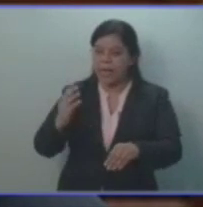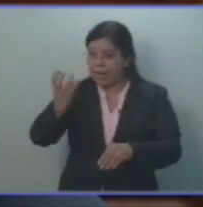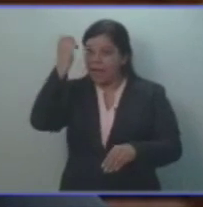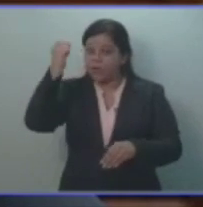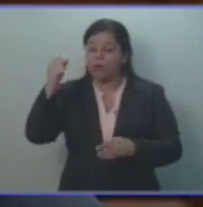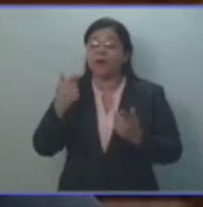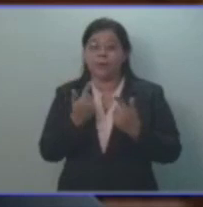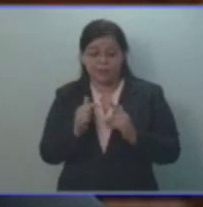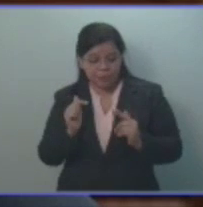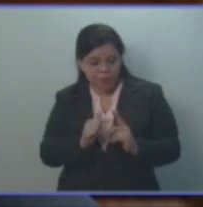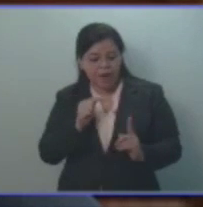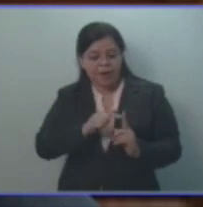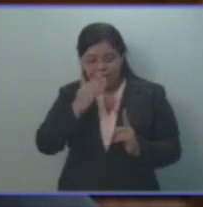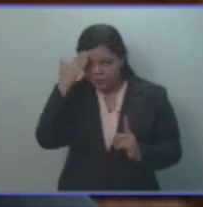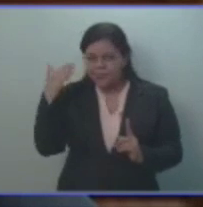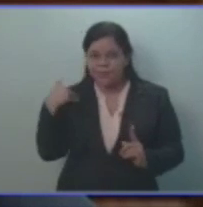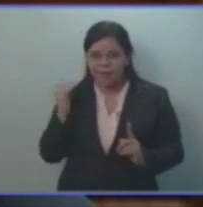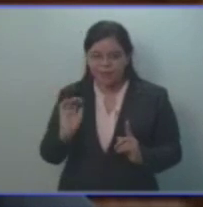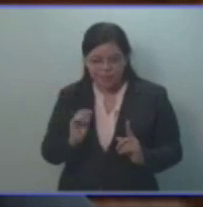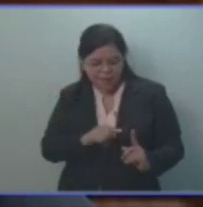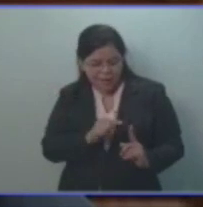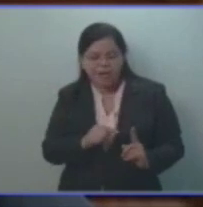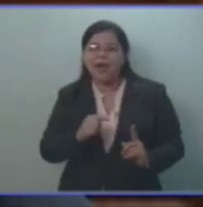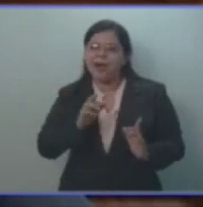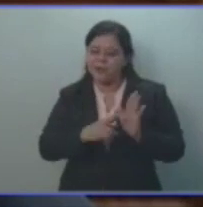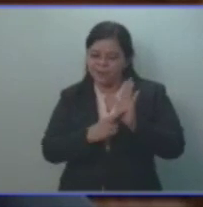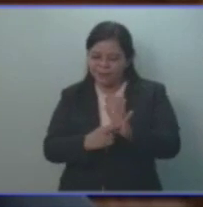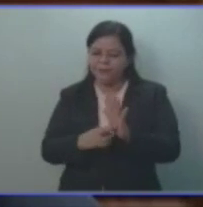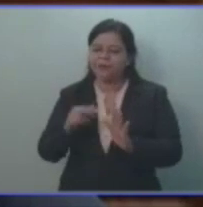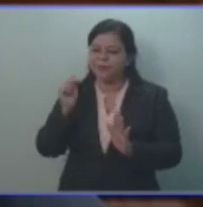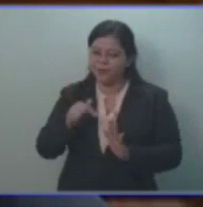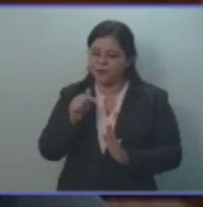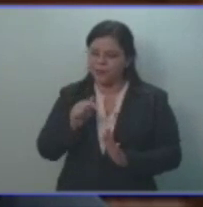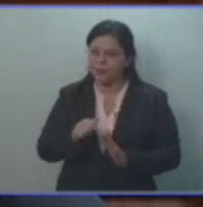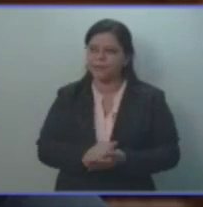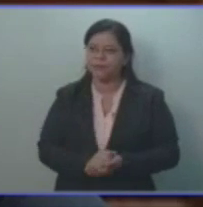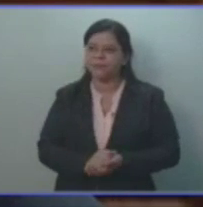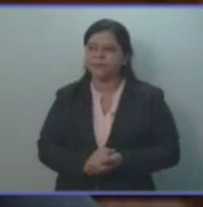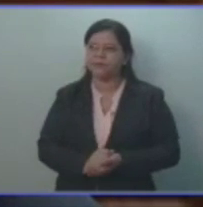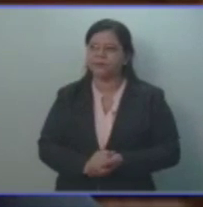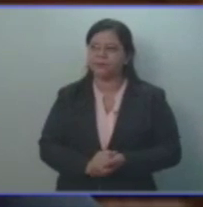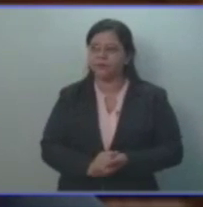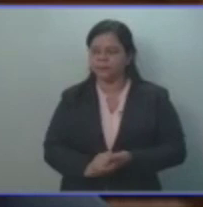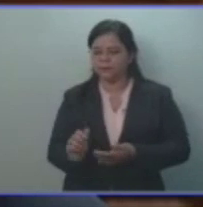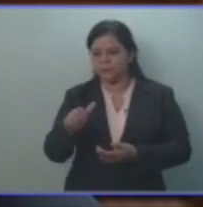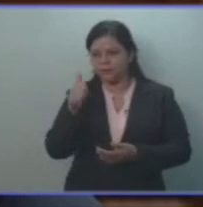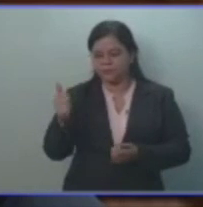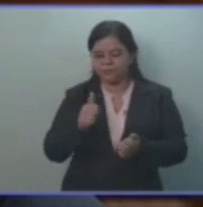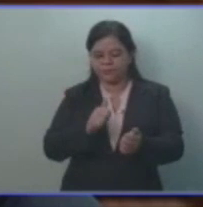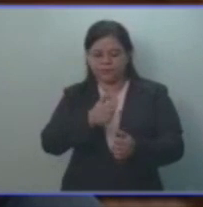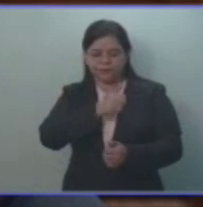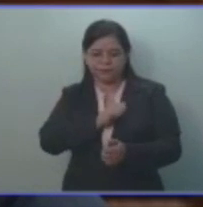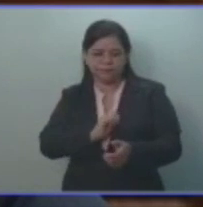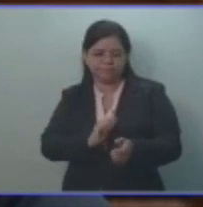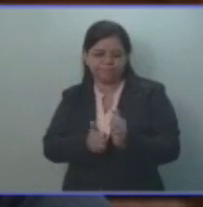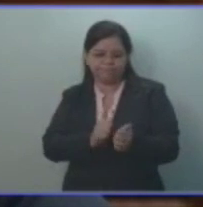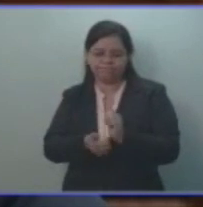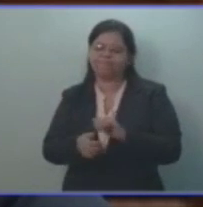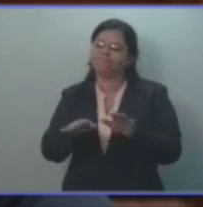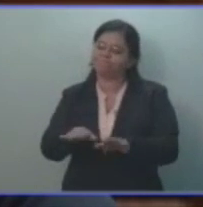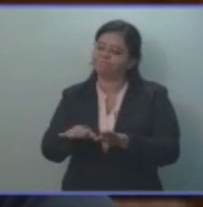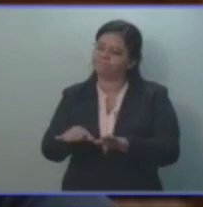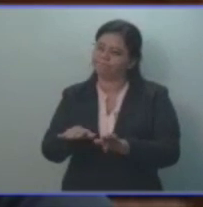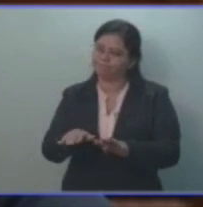ganaron fútbol, pues también ella estuvo representándonos en esa otra competencia. Así que muchas